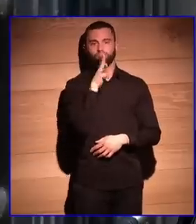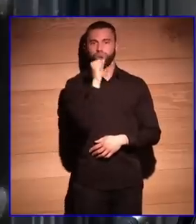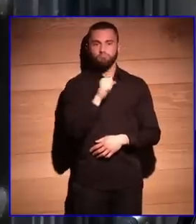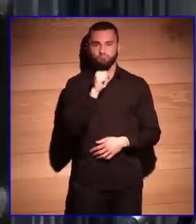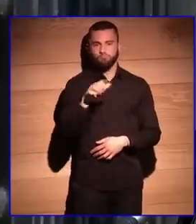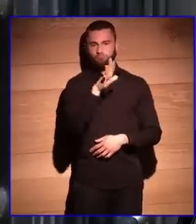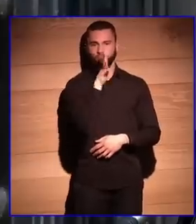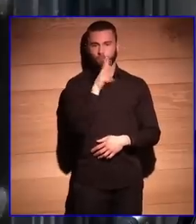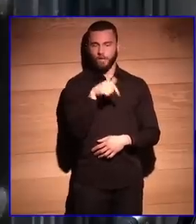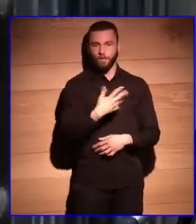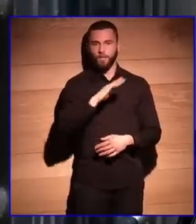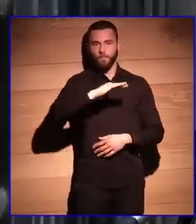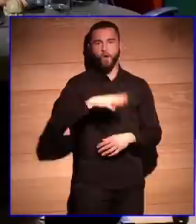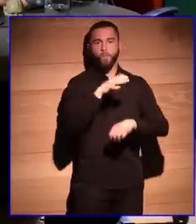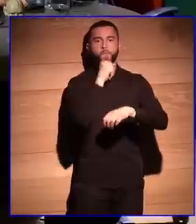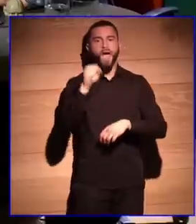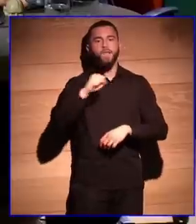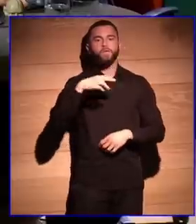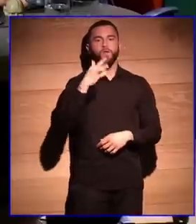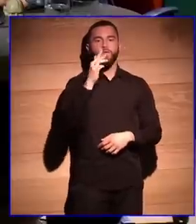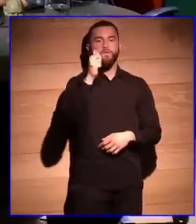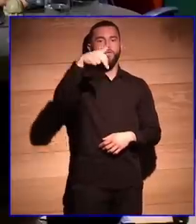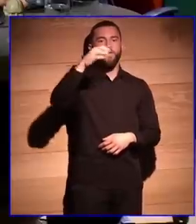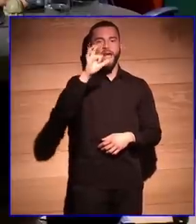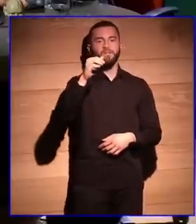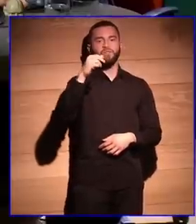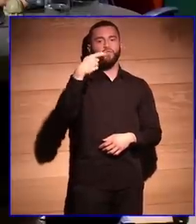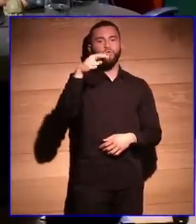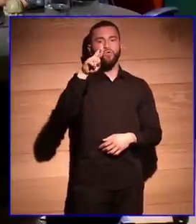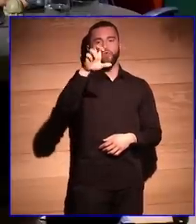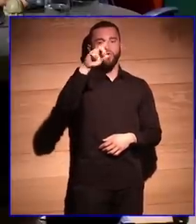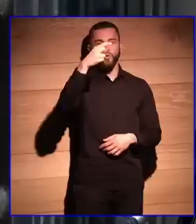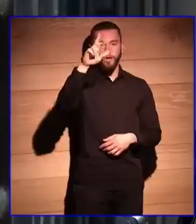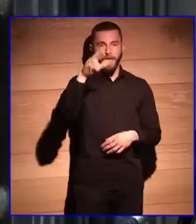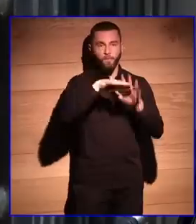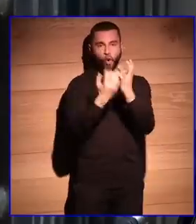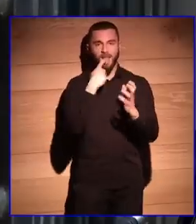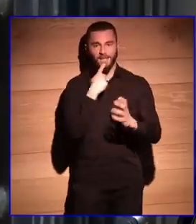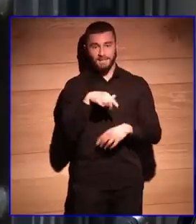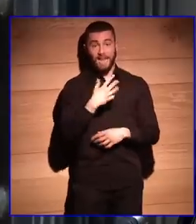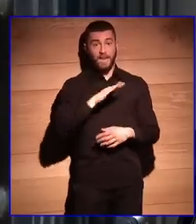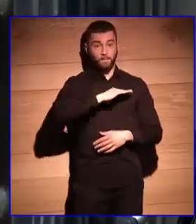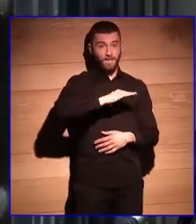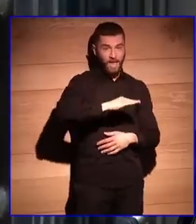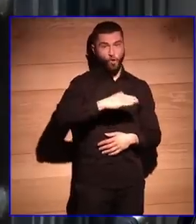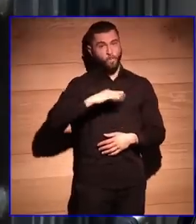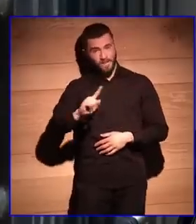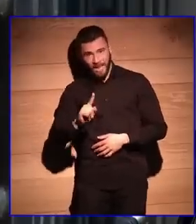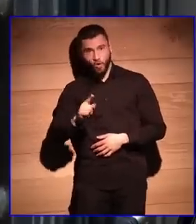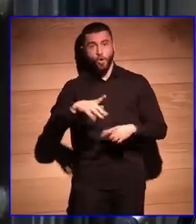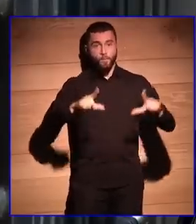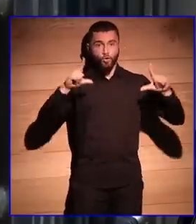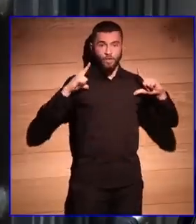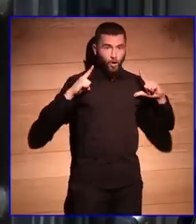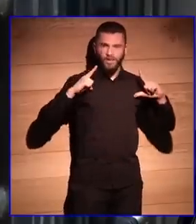ha generado... Tiene otro villano maravilloso que es Hans Gruber, ¿no? Hans Gruber, y no nos olvidemos del villano no villano, sino que protagonista más